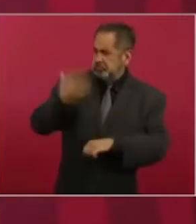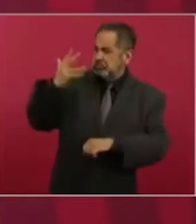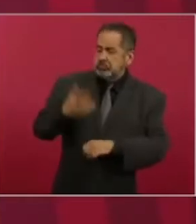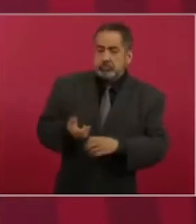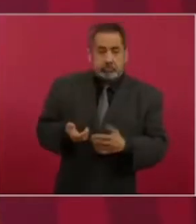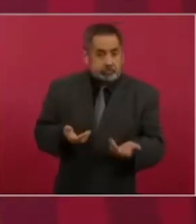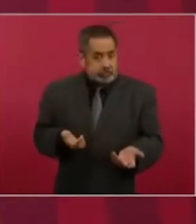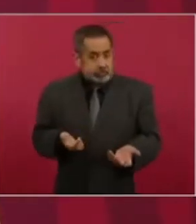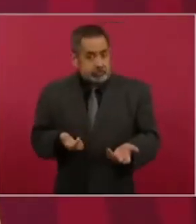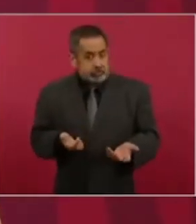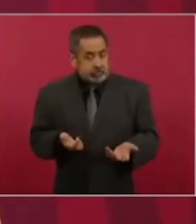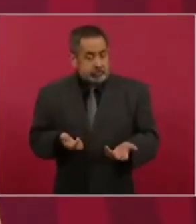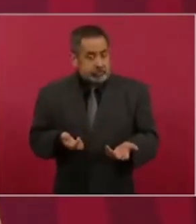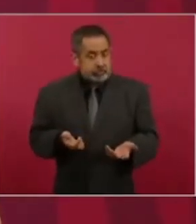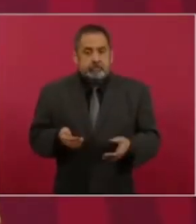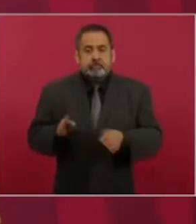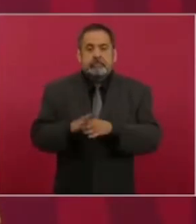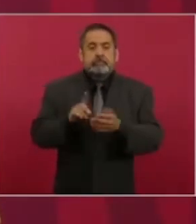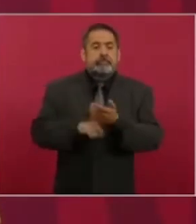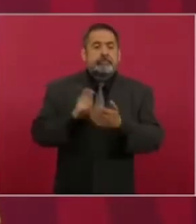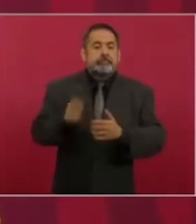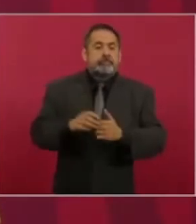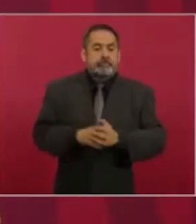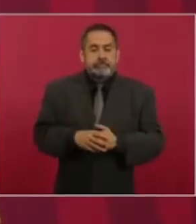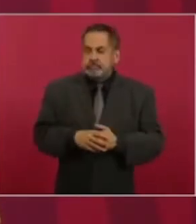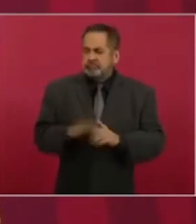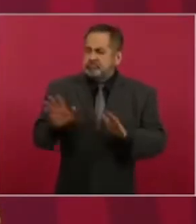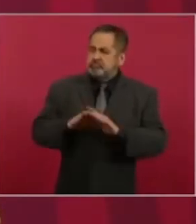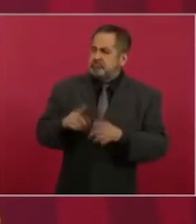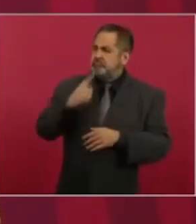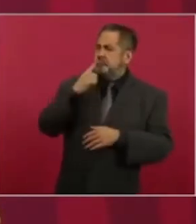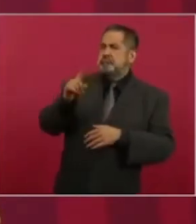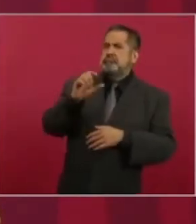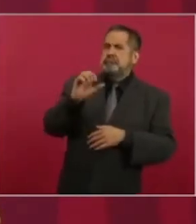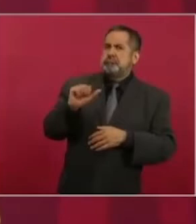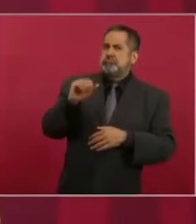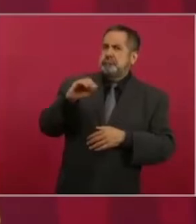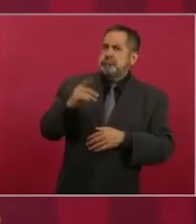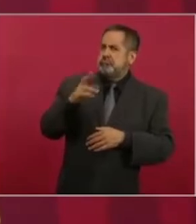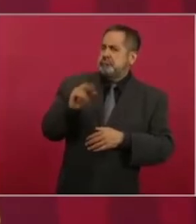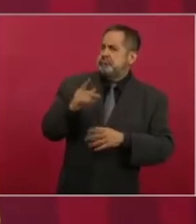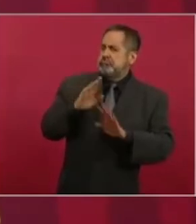Y se amparan